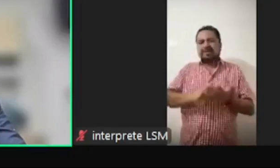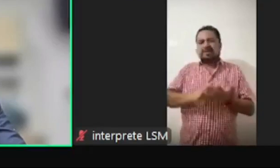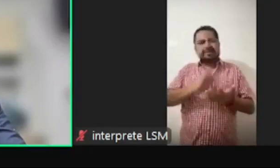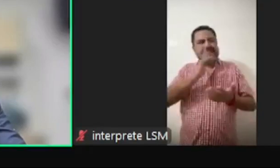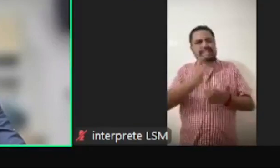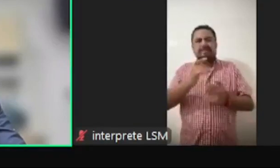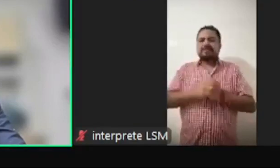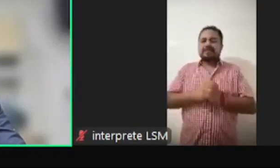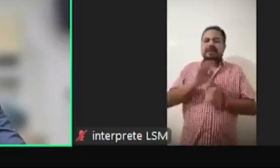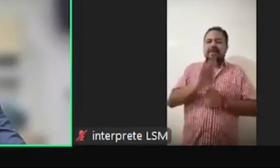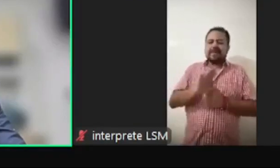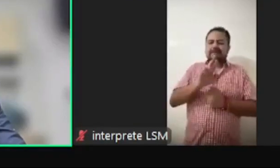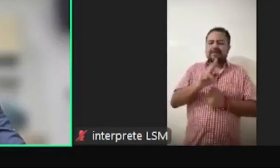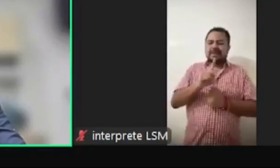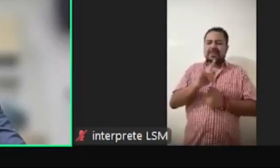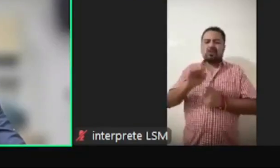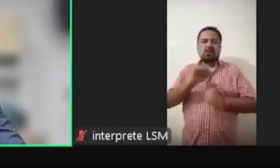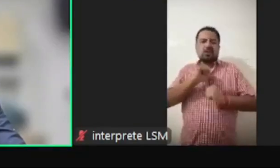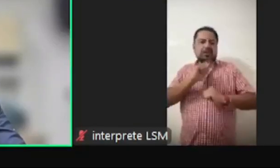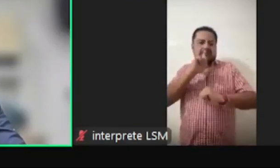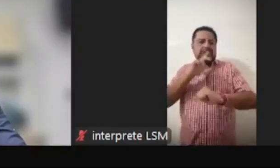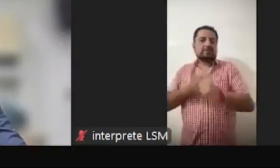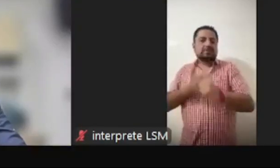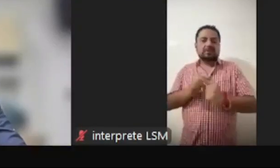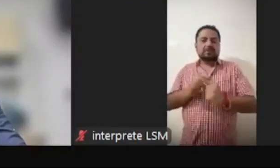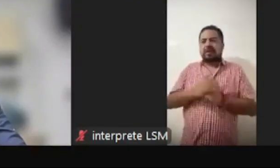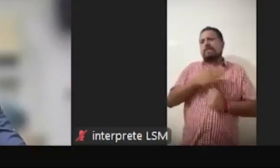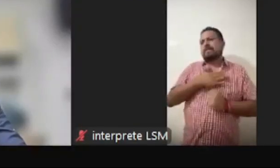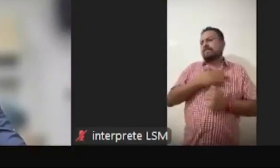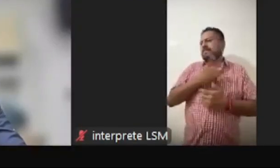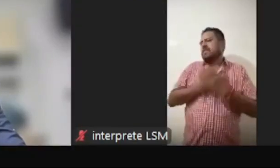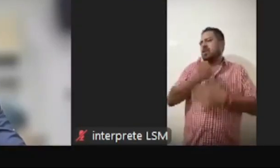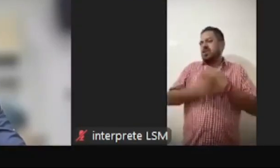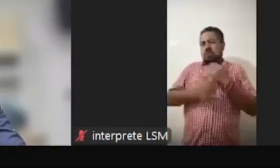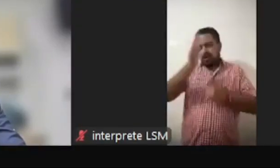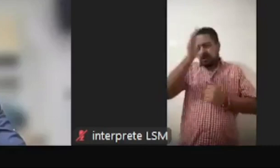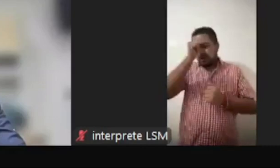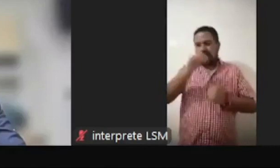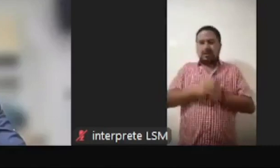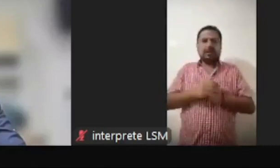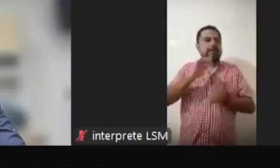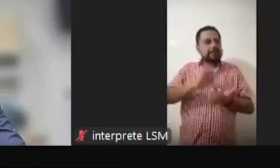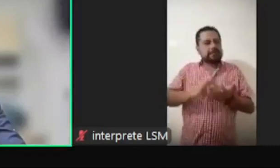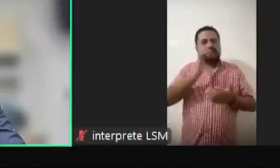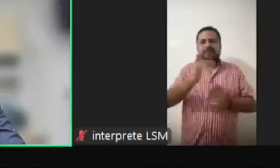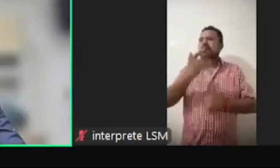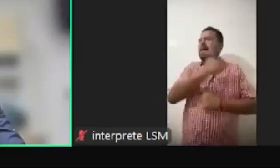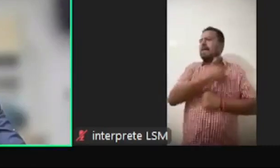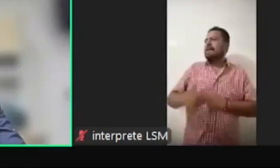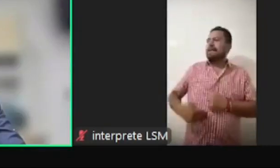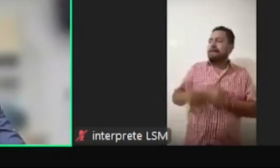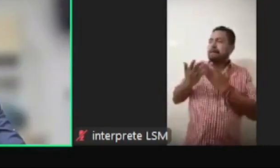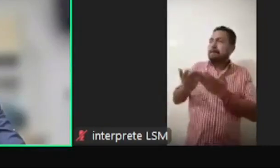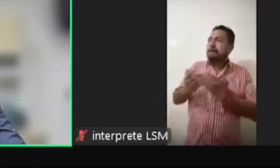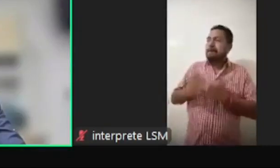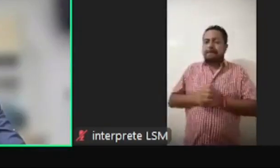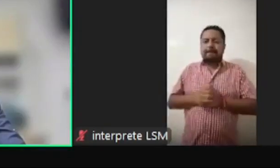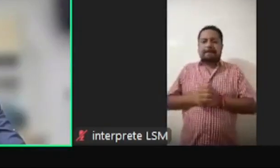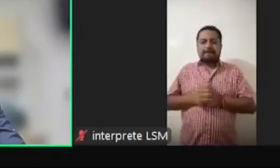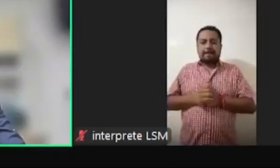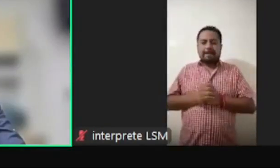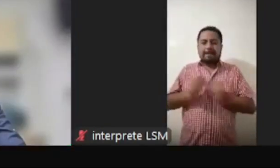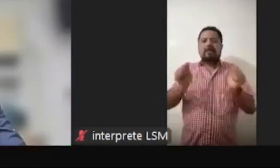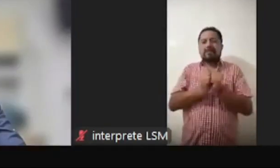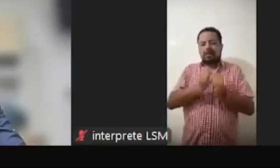Magistrada ponente y la Rosa Delgado Brito. Es mi proyecto. Gracias, magistrada. Magistrada Evelyn Rodríguez Chinol.